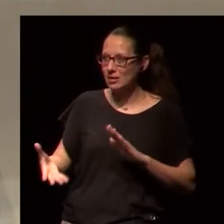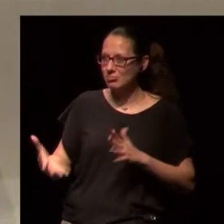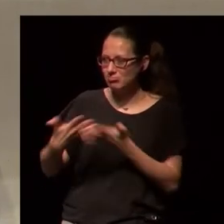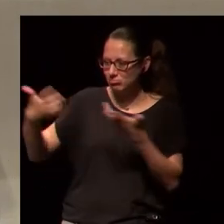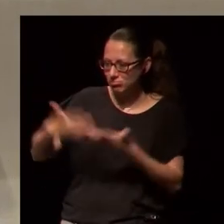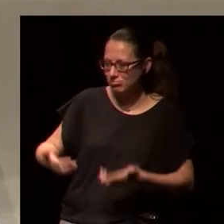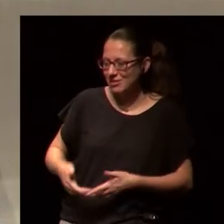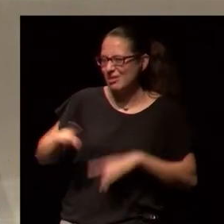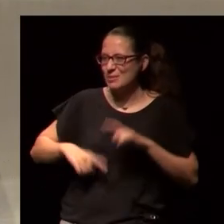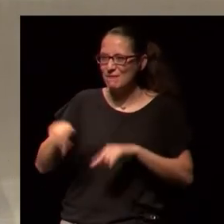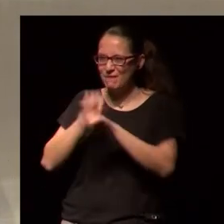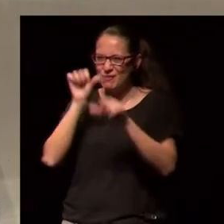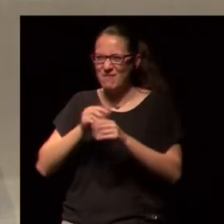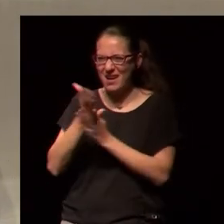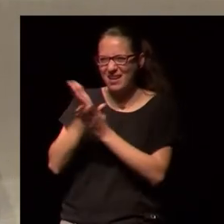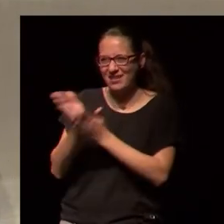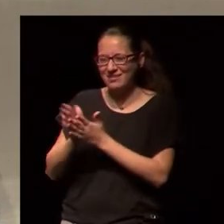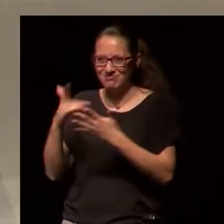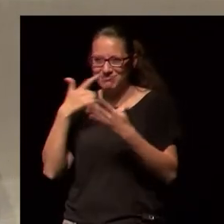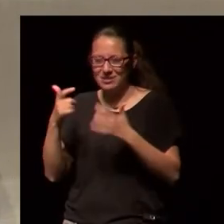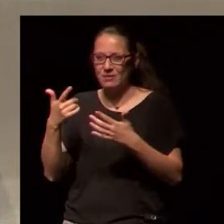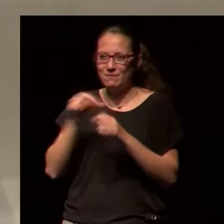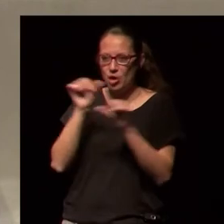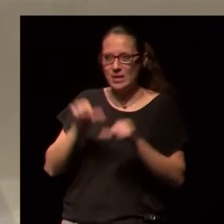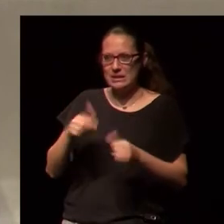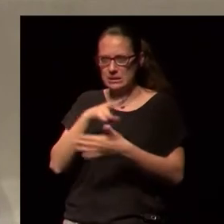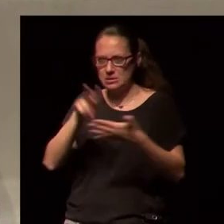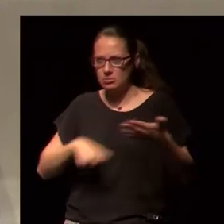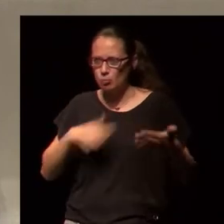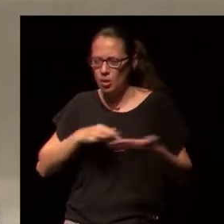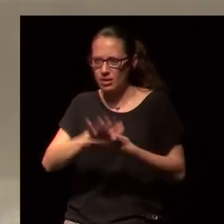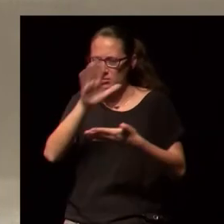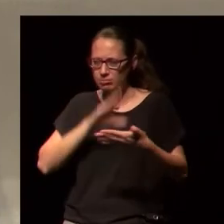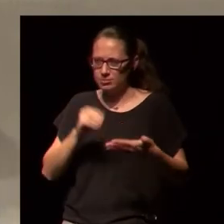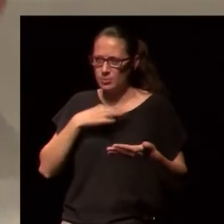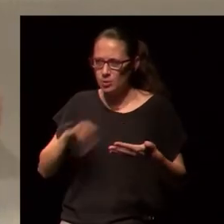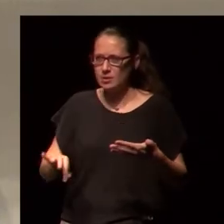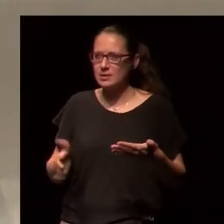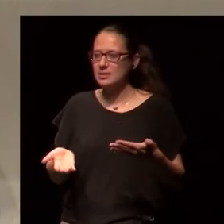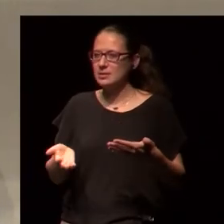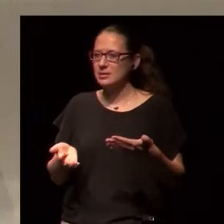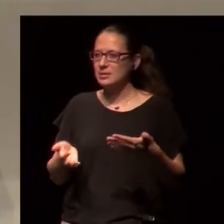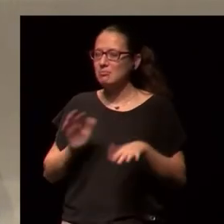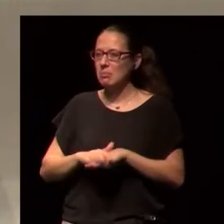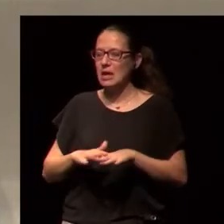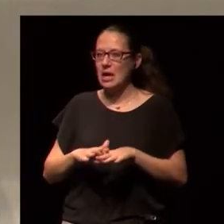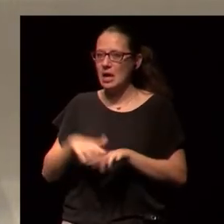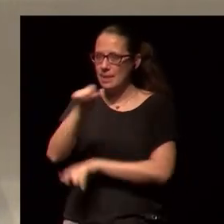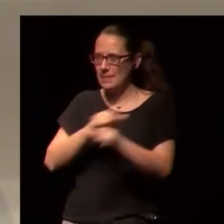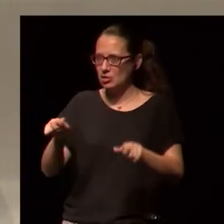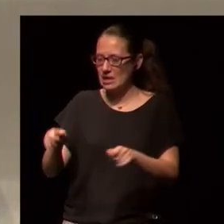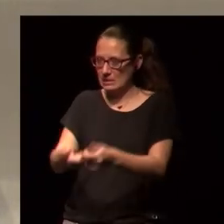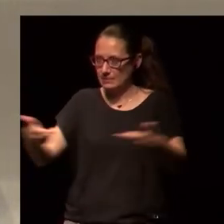en formatos que son legibles y comprensibles para un público